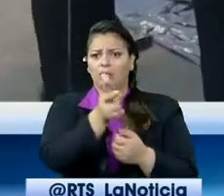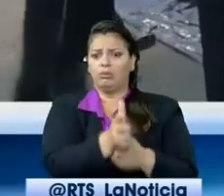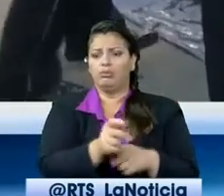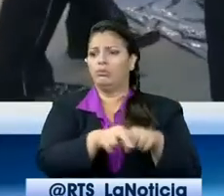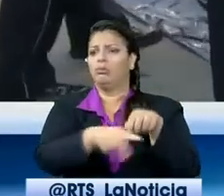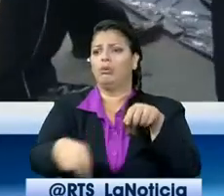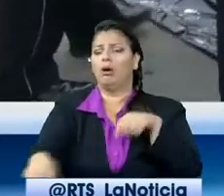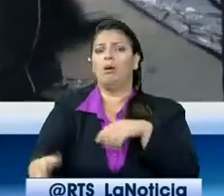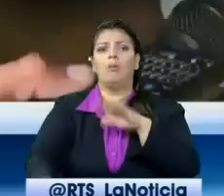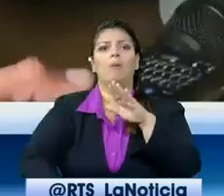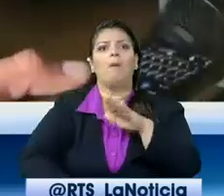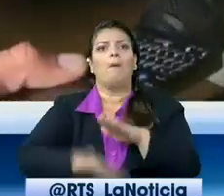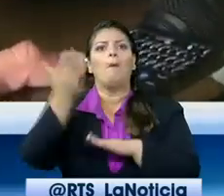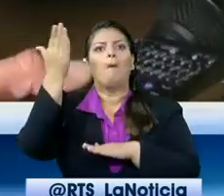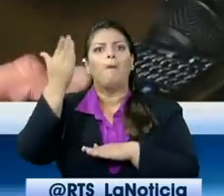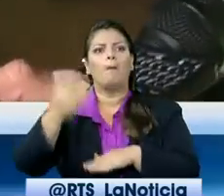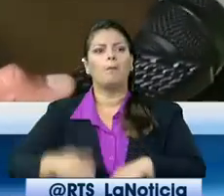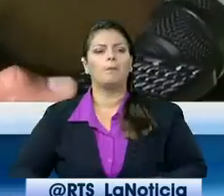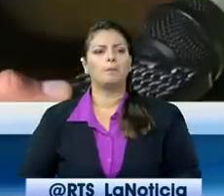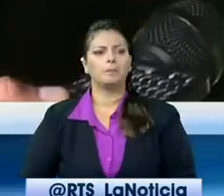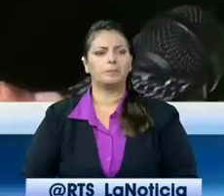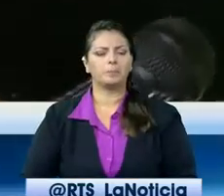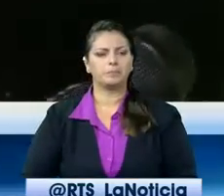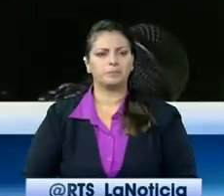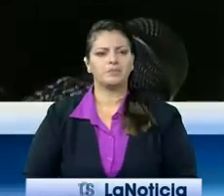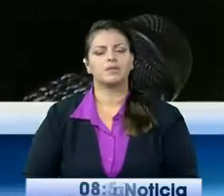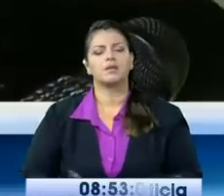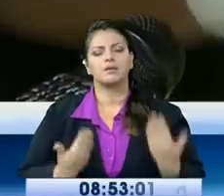conductor y el vehículo, pero el vehículo fue